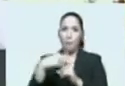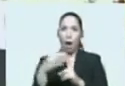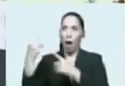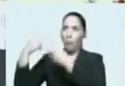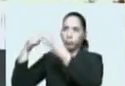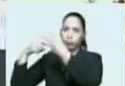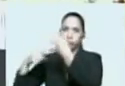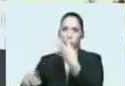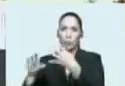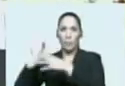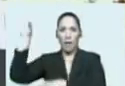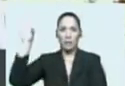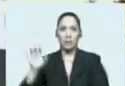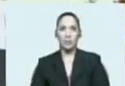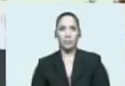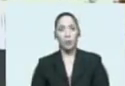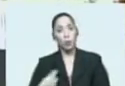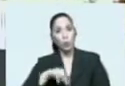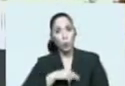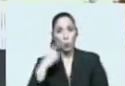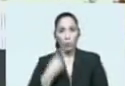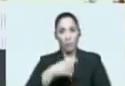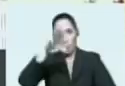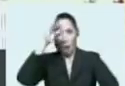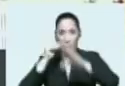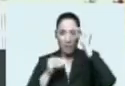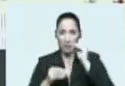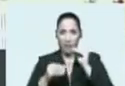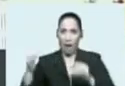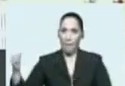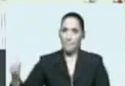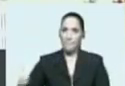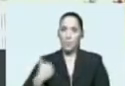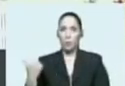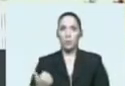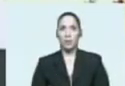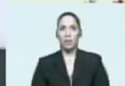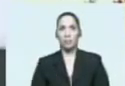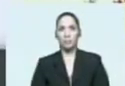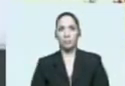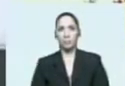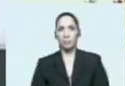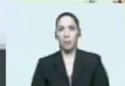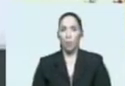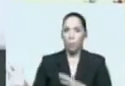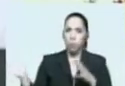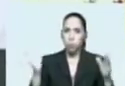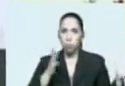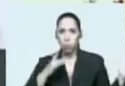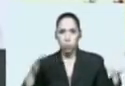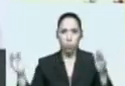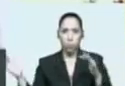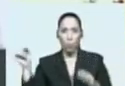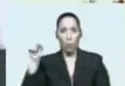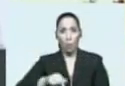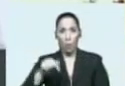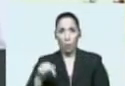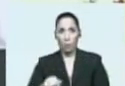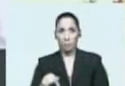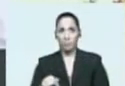trata de aprender a aprovechar aprender que aprovechar las tempestades de hoy para hacer